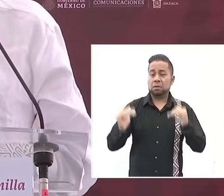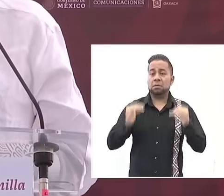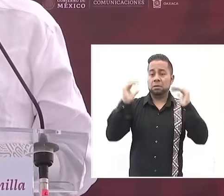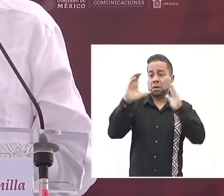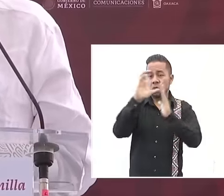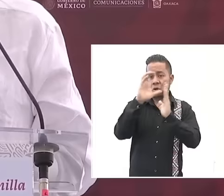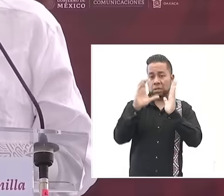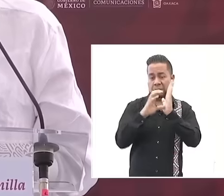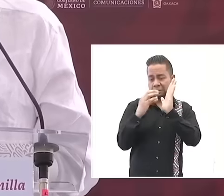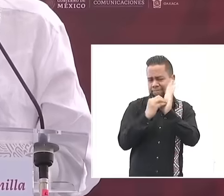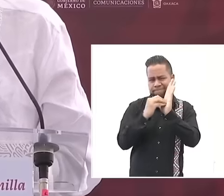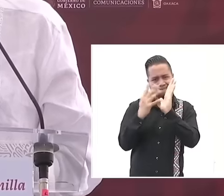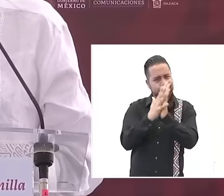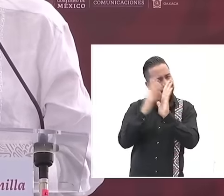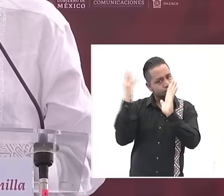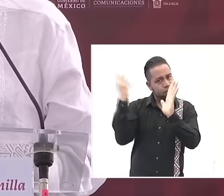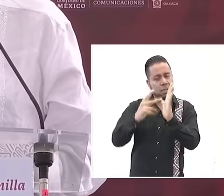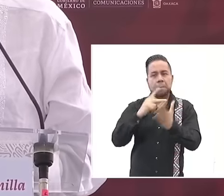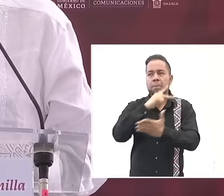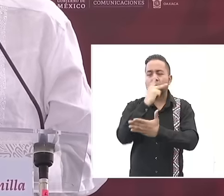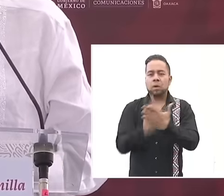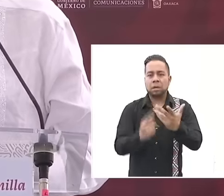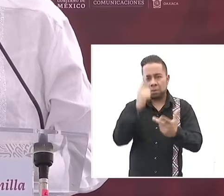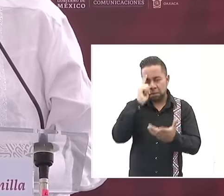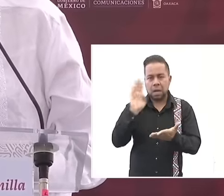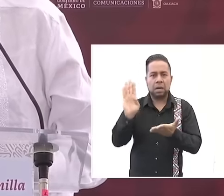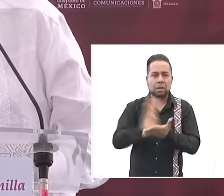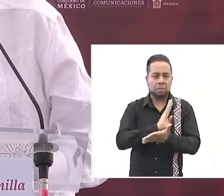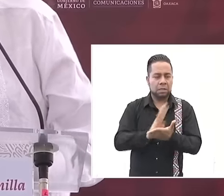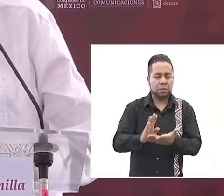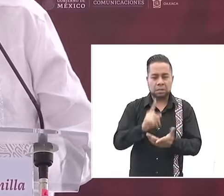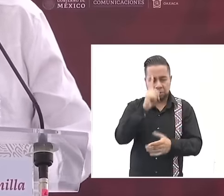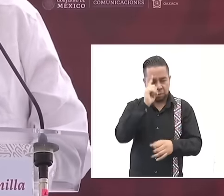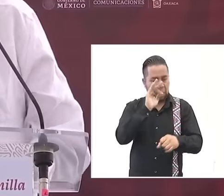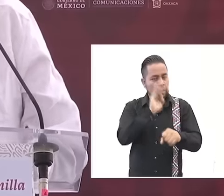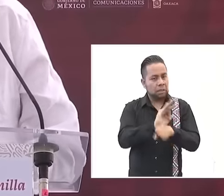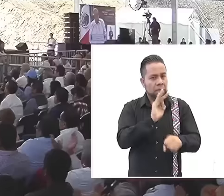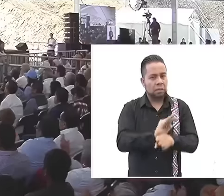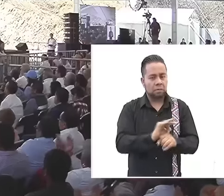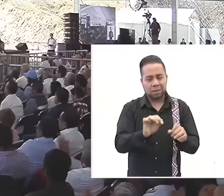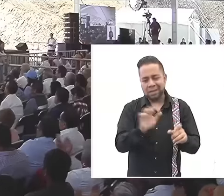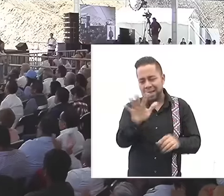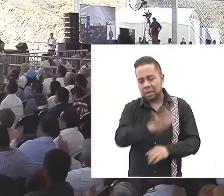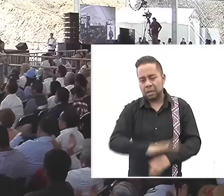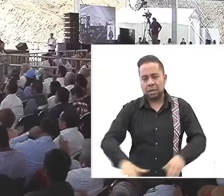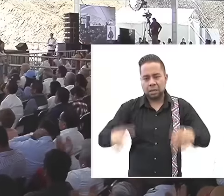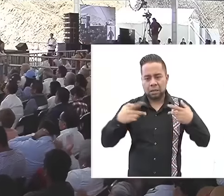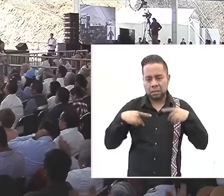constitucional todos los programas de bienestar en beneficio del pueblo.